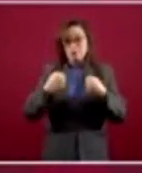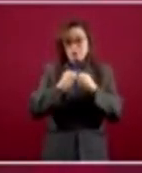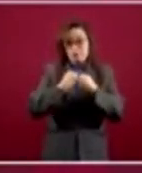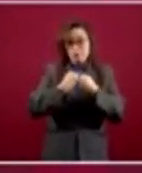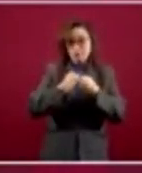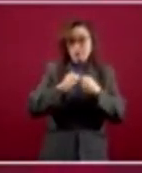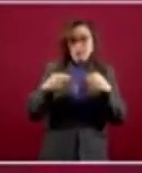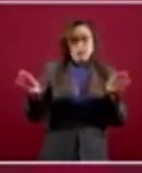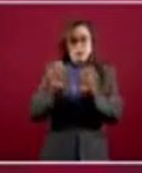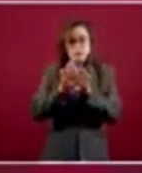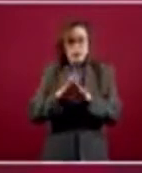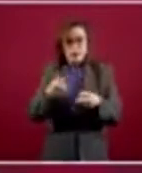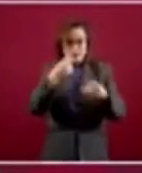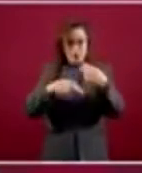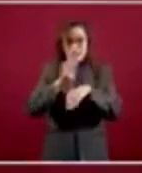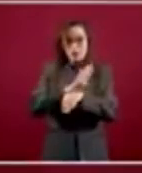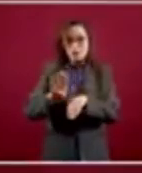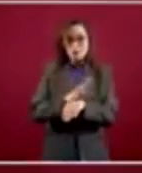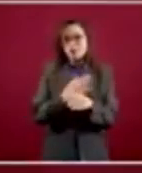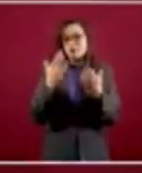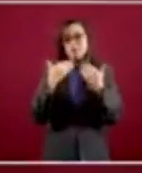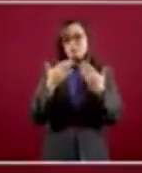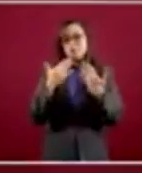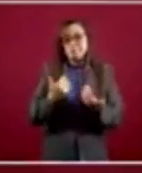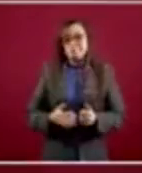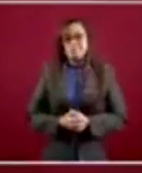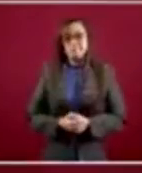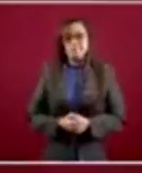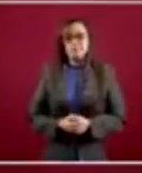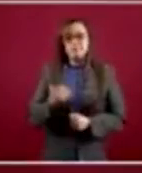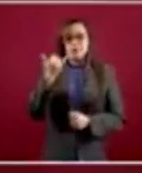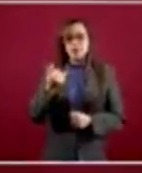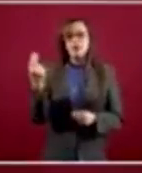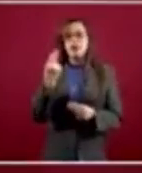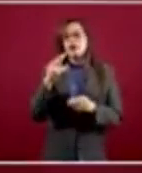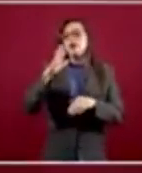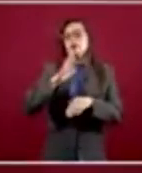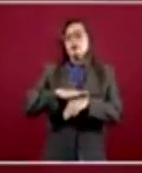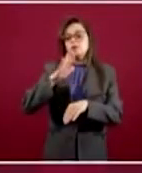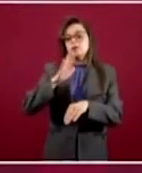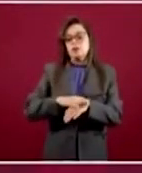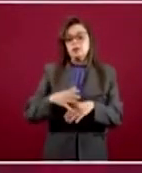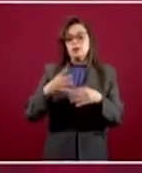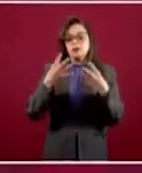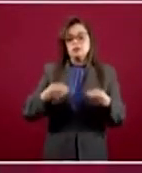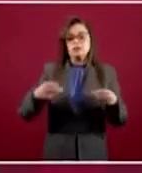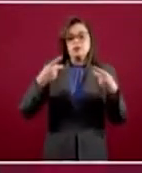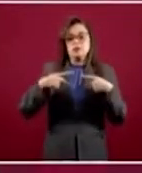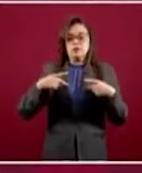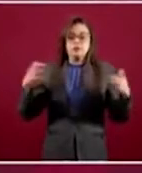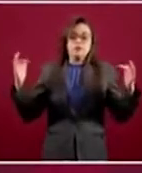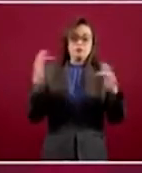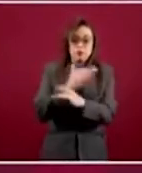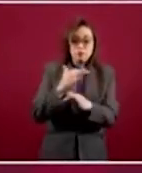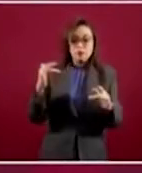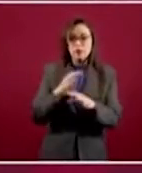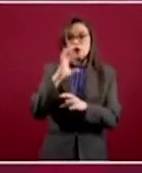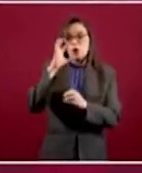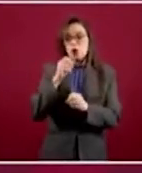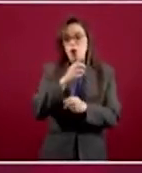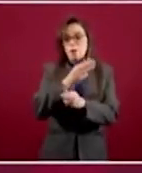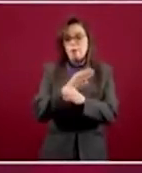muy gravemente desde luego el abastecimiento de insumos o el tránsito de personas y referido a